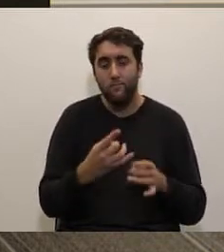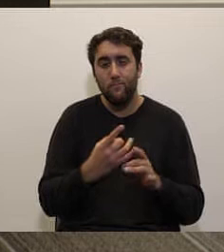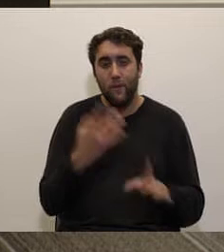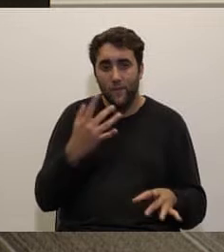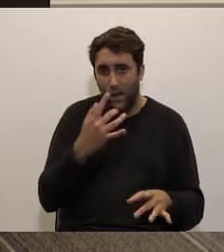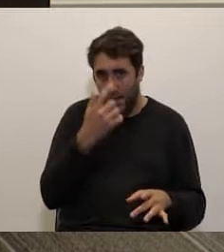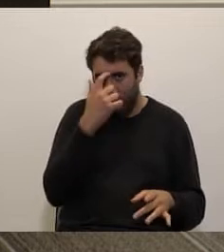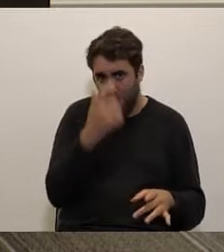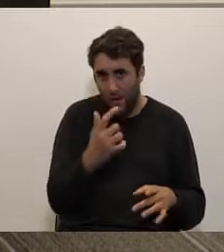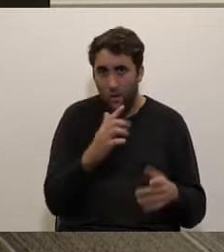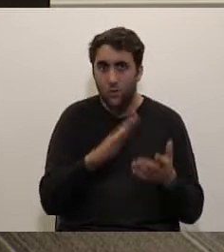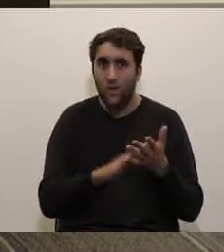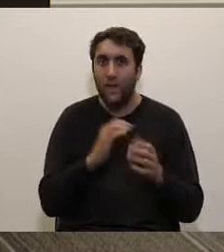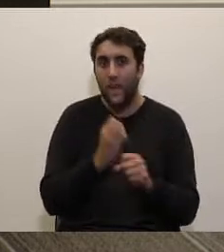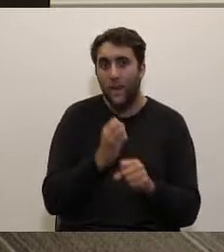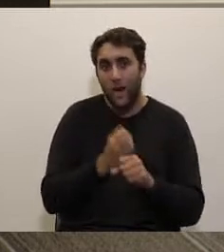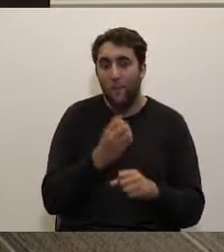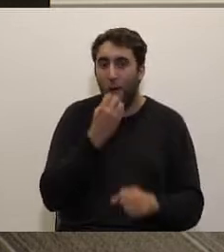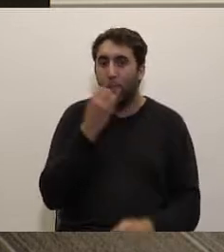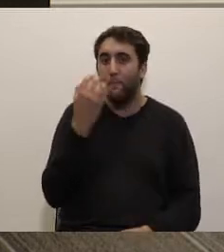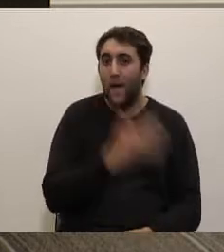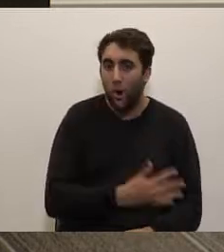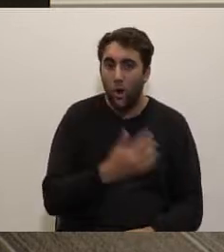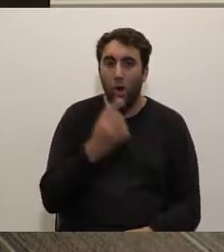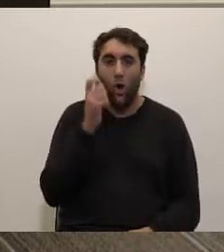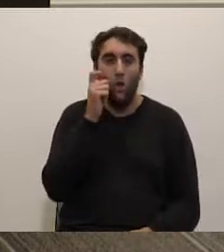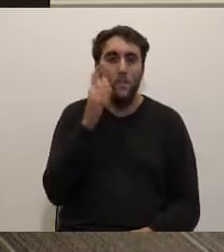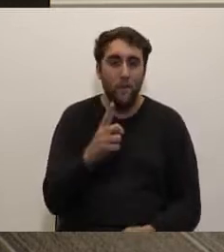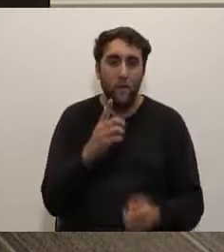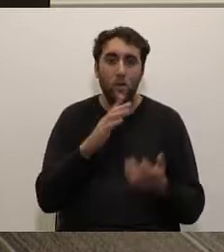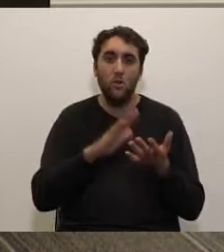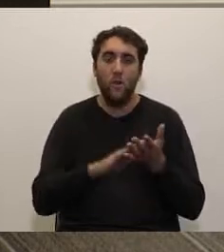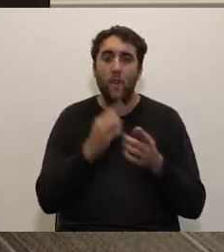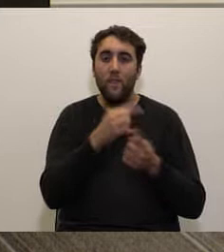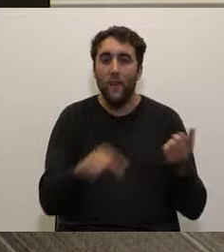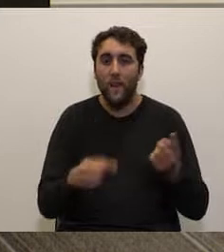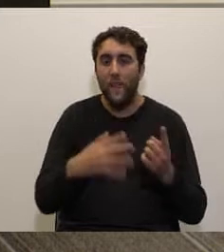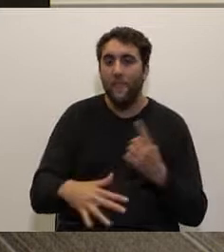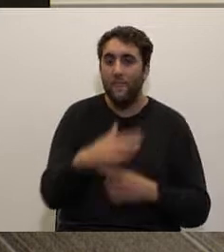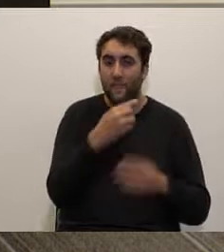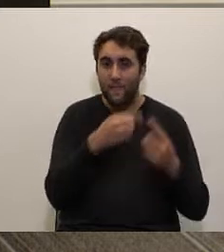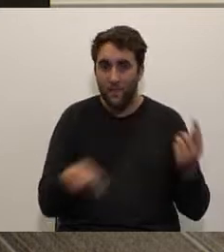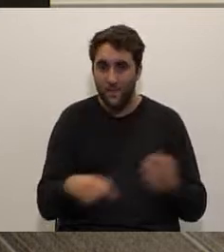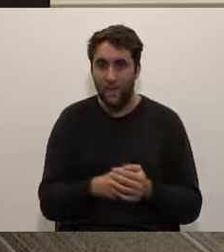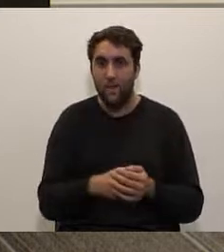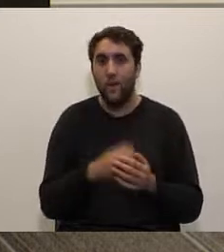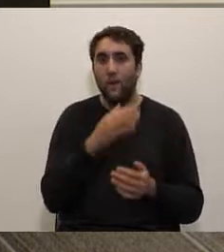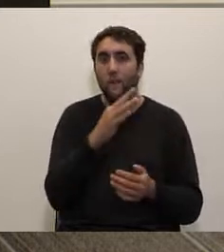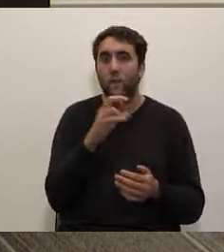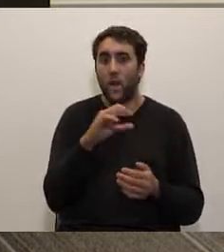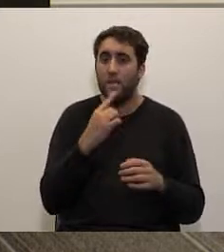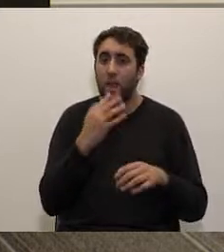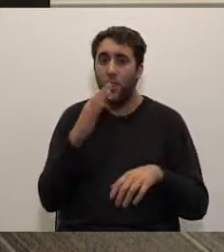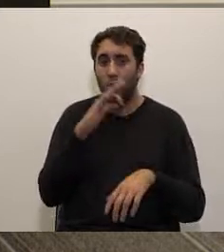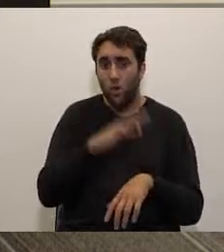expertas que trabajan por el objetivo de mejorar el conocimiento en torno a la biodiversidad en Uruguay. Y Florencia tiene un doctorado por